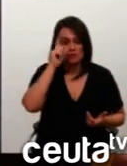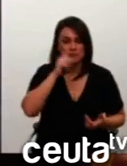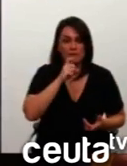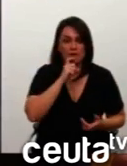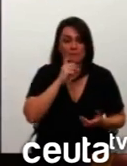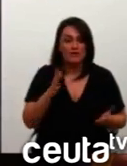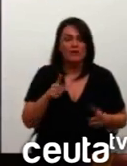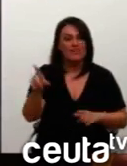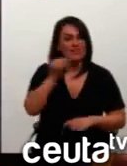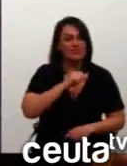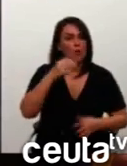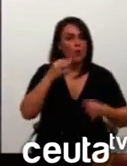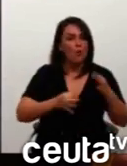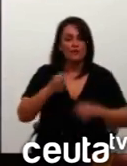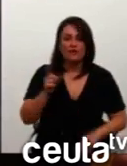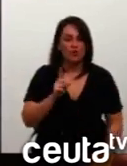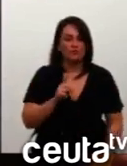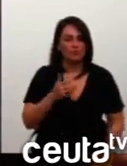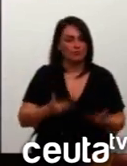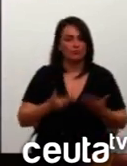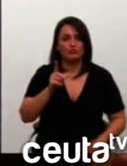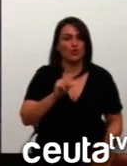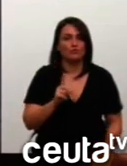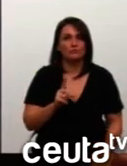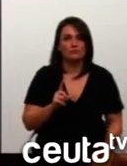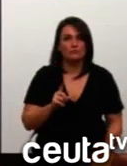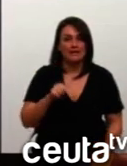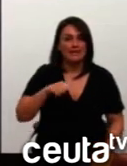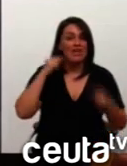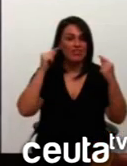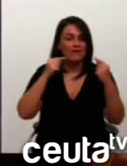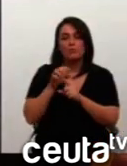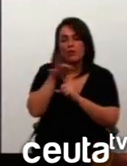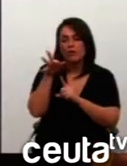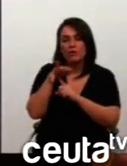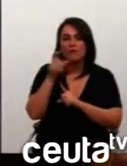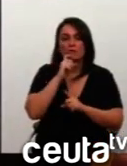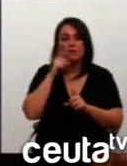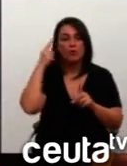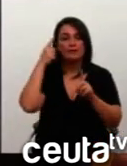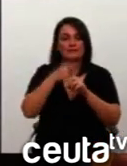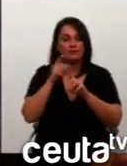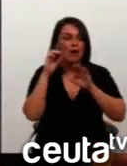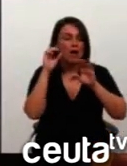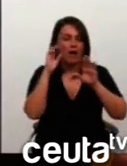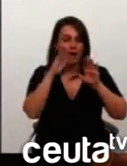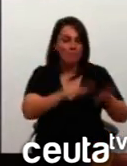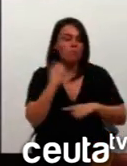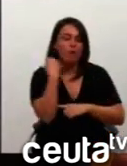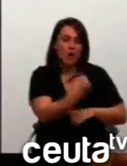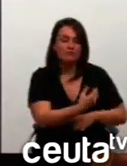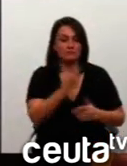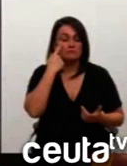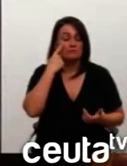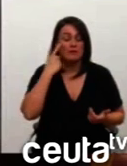que no es justa con el resto de grupos, que aquí no estamos tampoco para debatir lo que es justo y lo que no, pero creo que la decisión que usted toma en